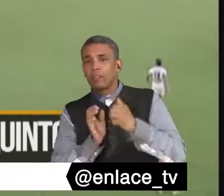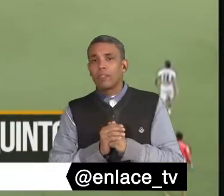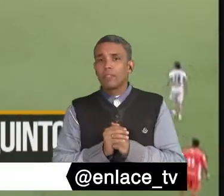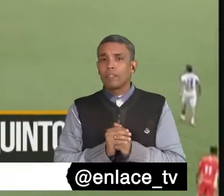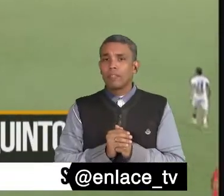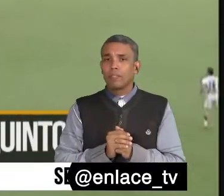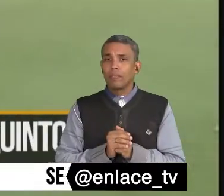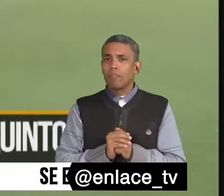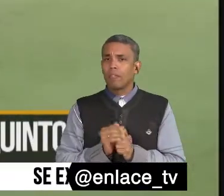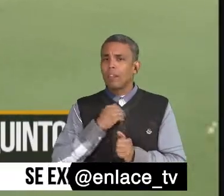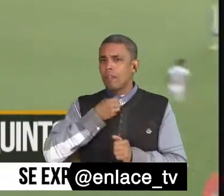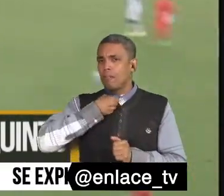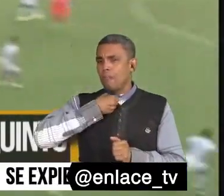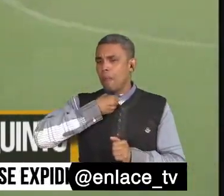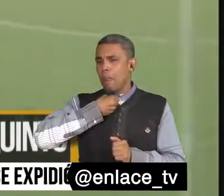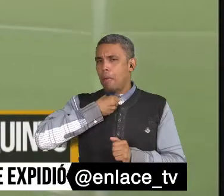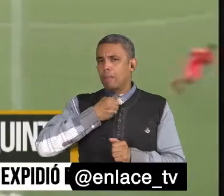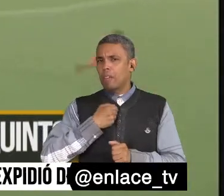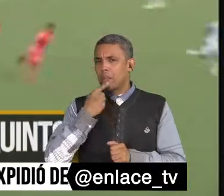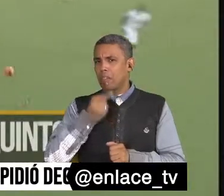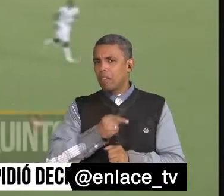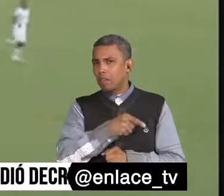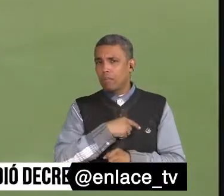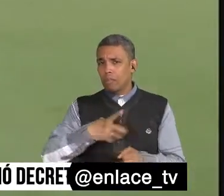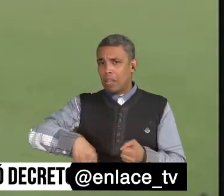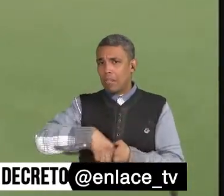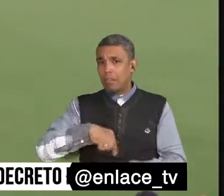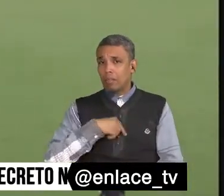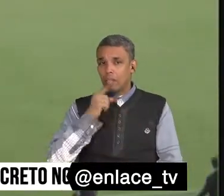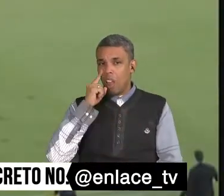mejorar Alianza Petrolera en sus juegos de visitante, pues no mostró su mejor cara.